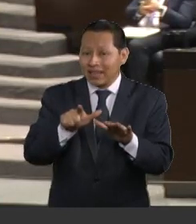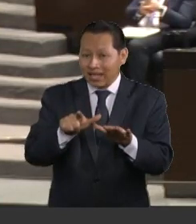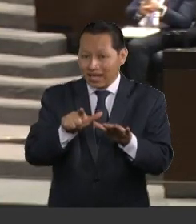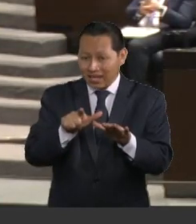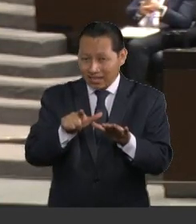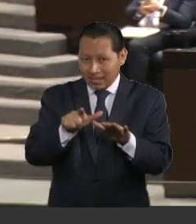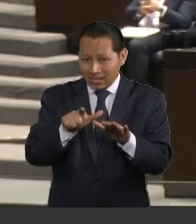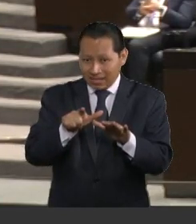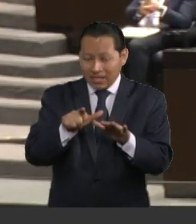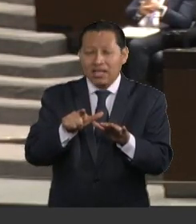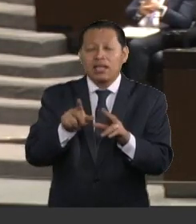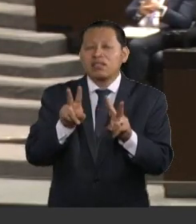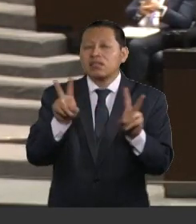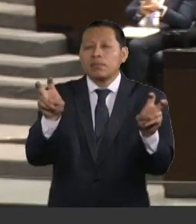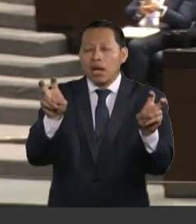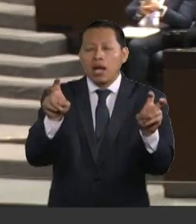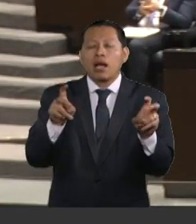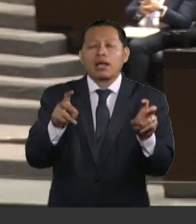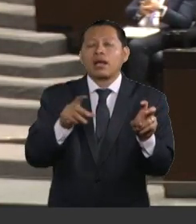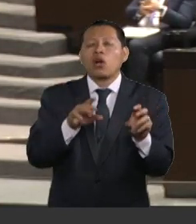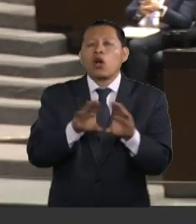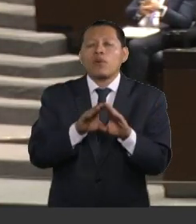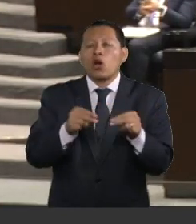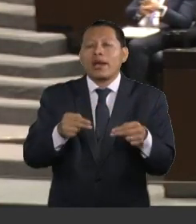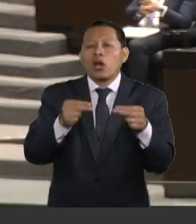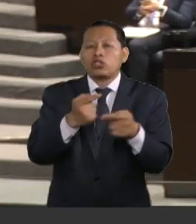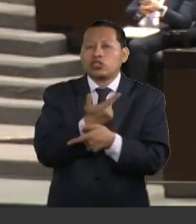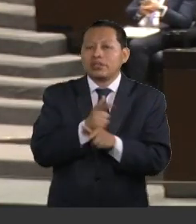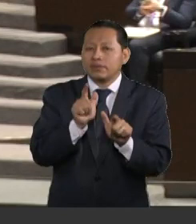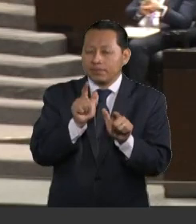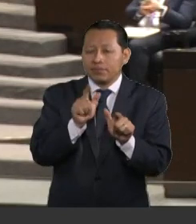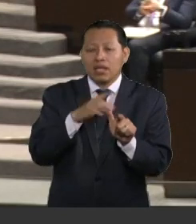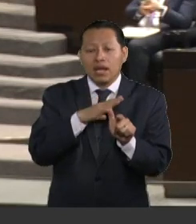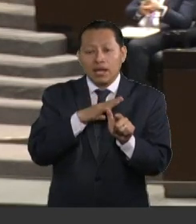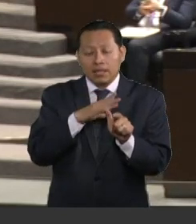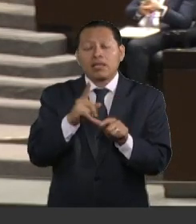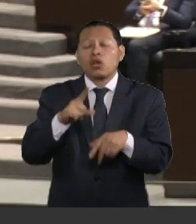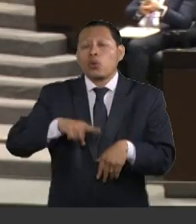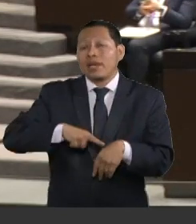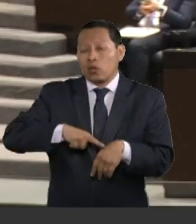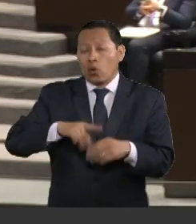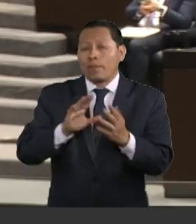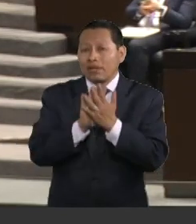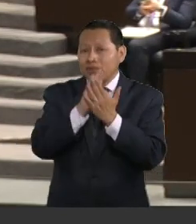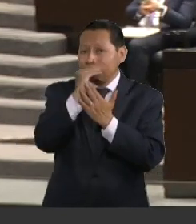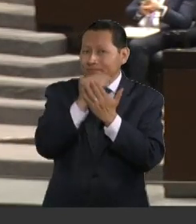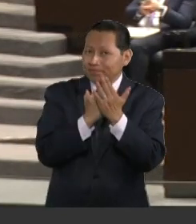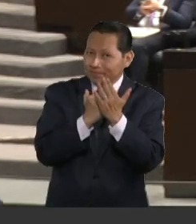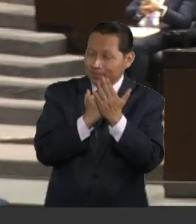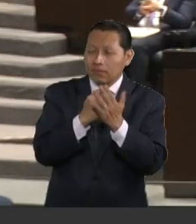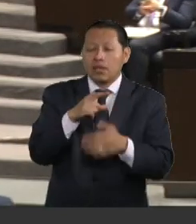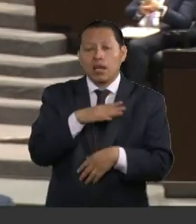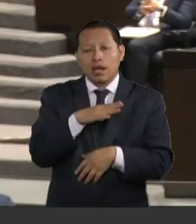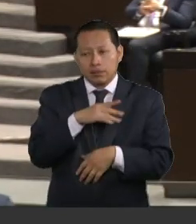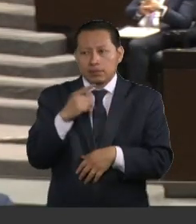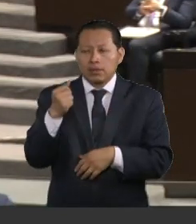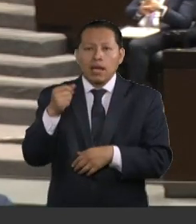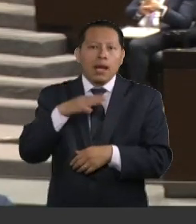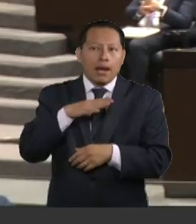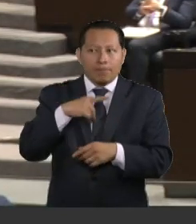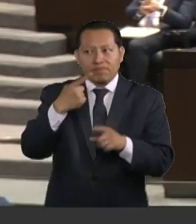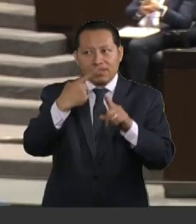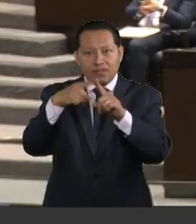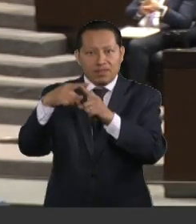del llamado Mercado libre se redujo la participación del estado se protegió la inversión de